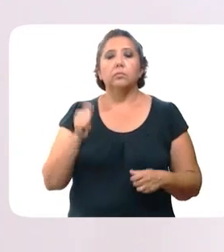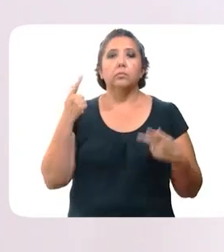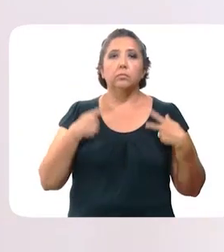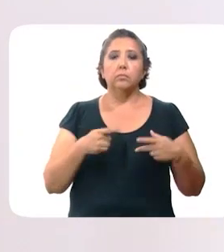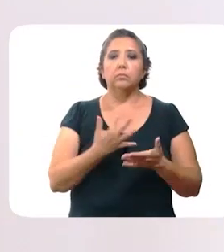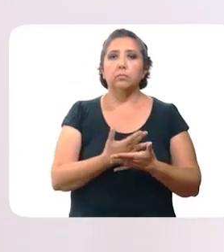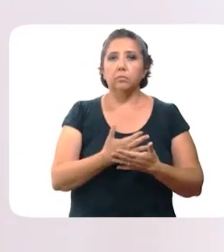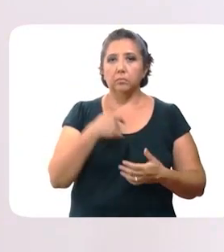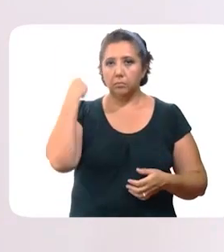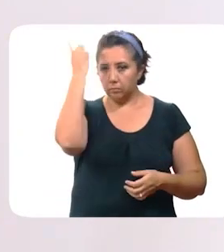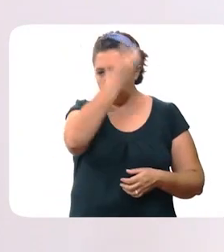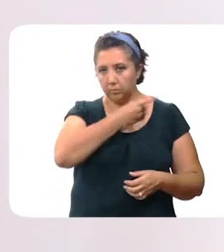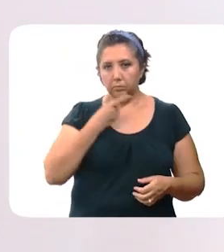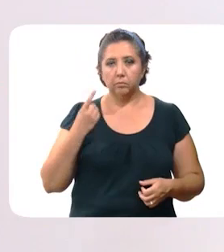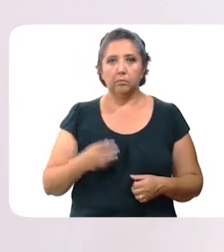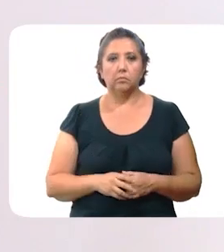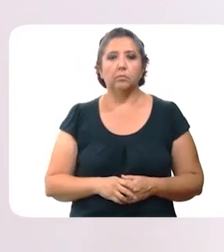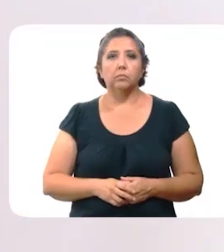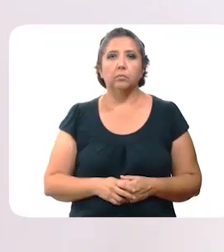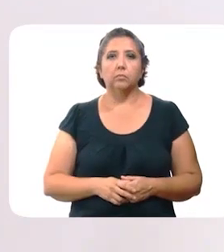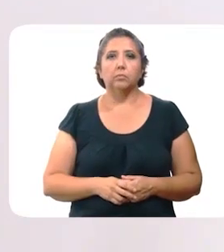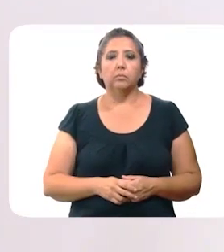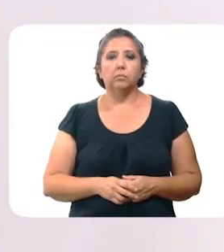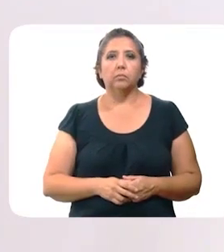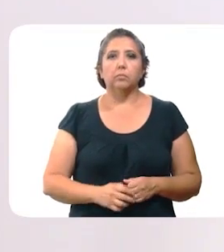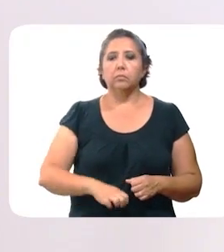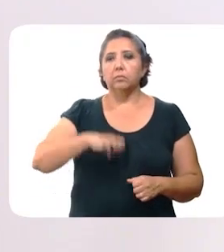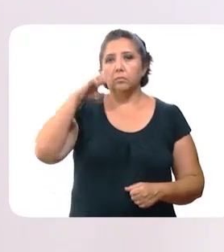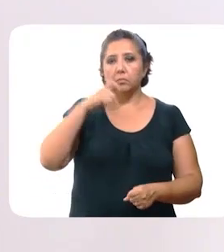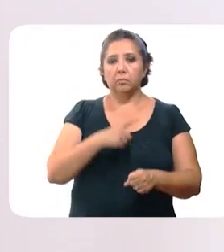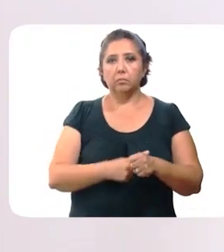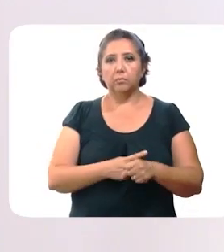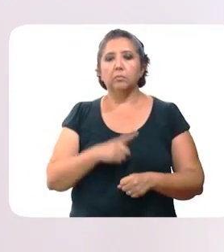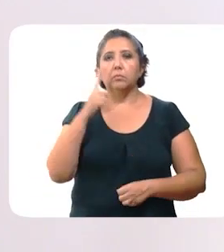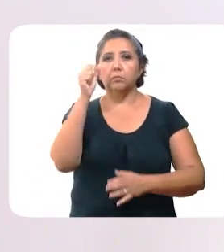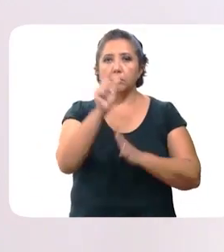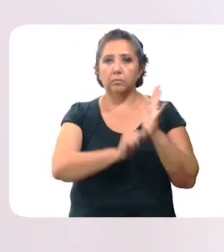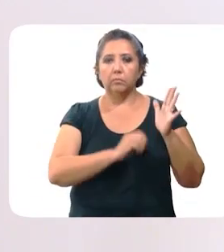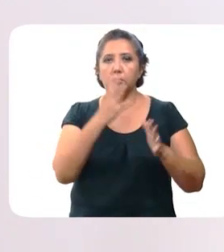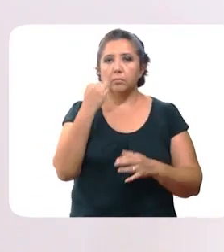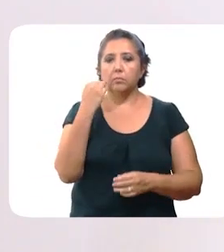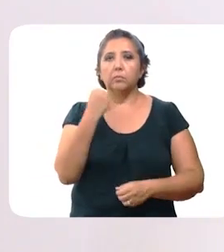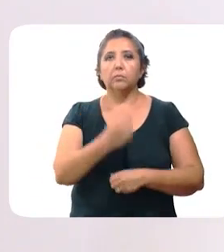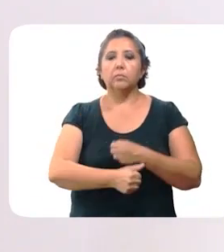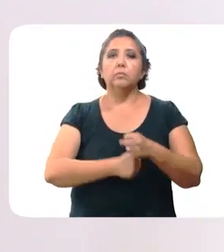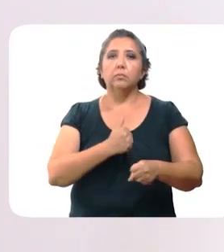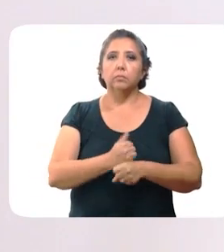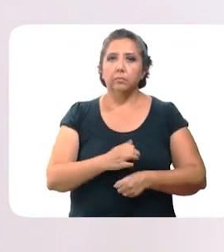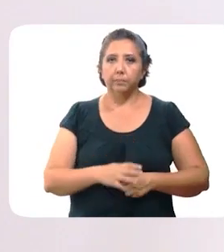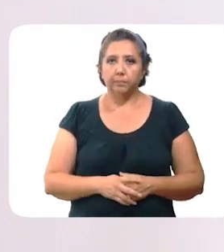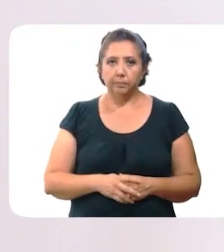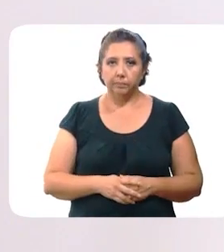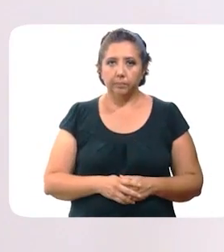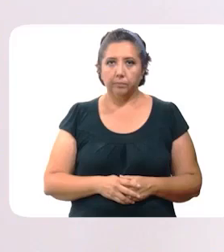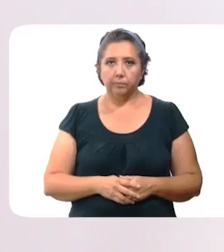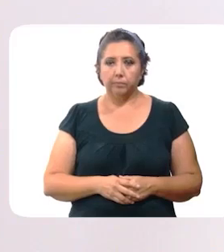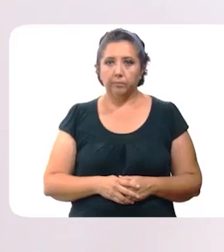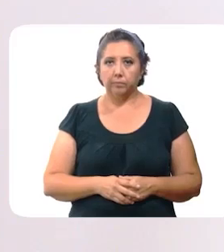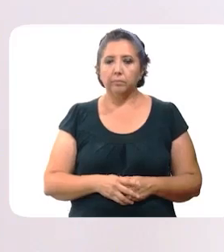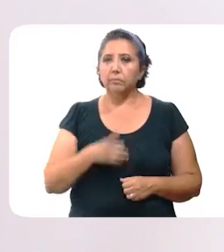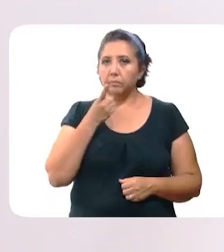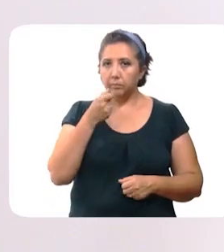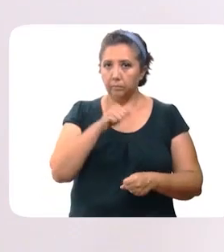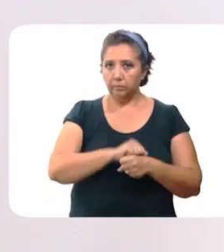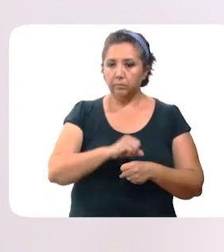Hay otros pacientes a la espera de diagnóstico. El rango de edad de los casos es de 1 mes a 99 años.